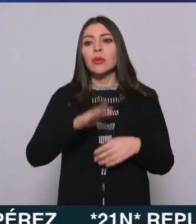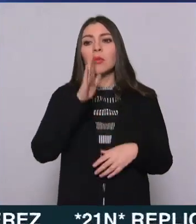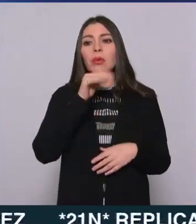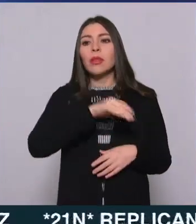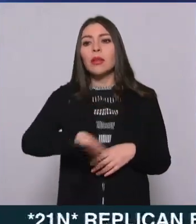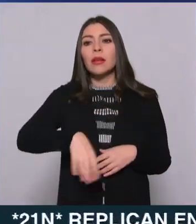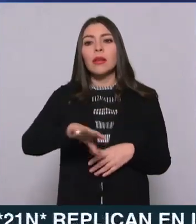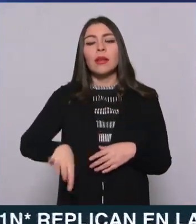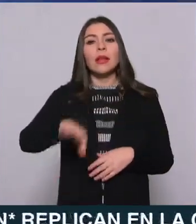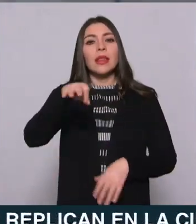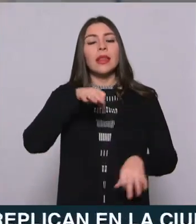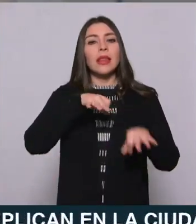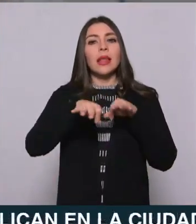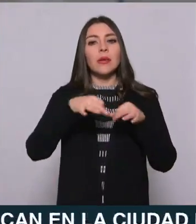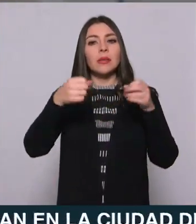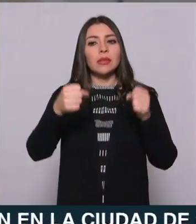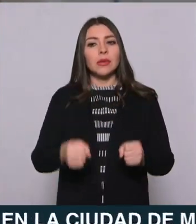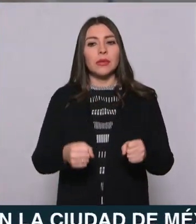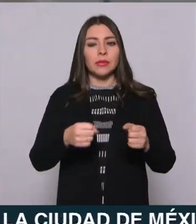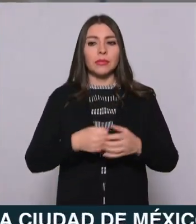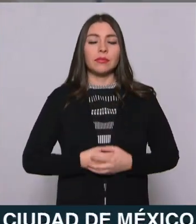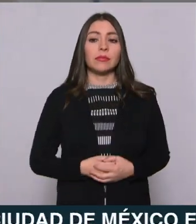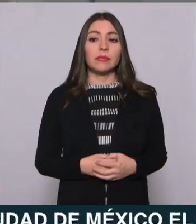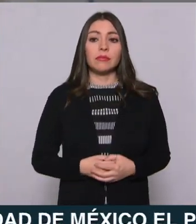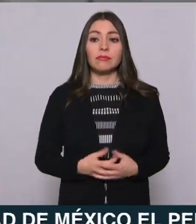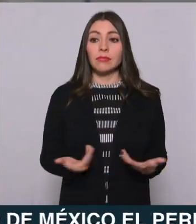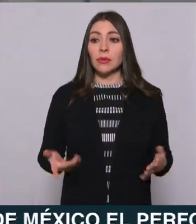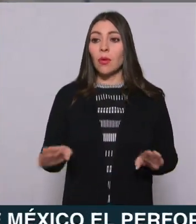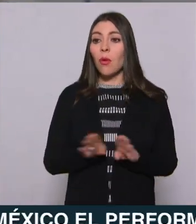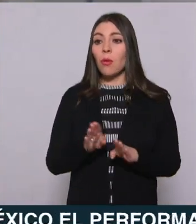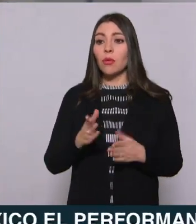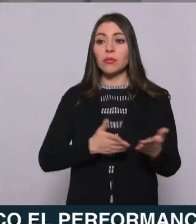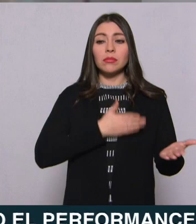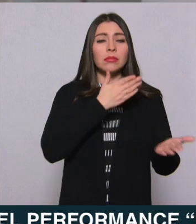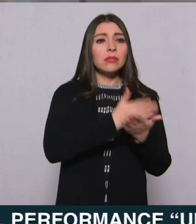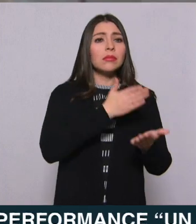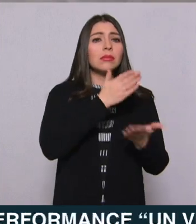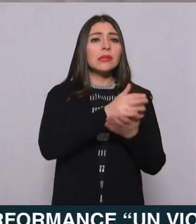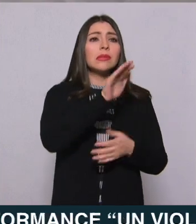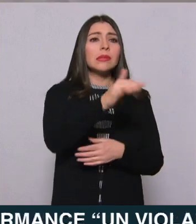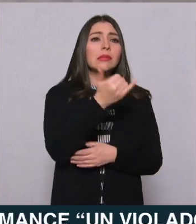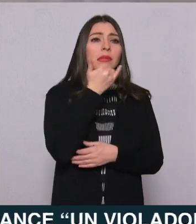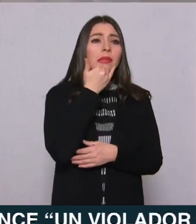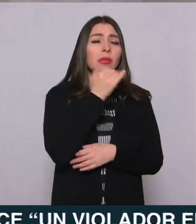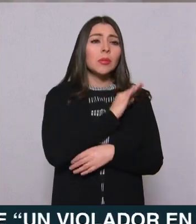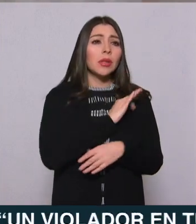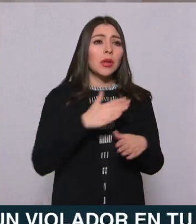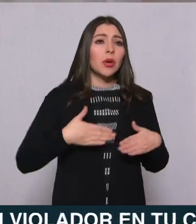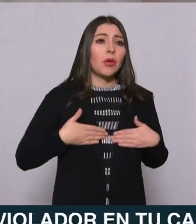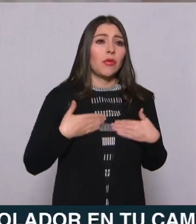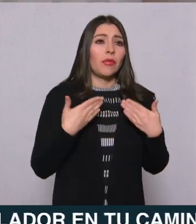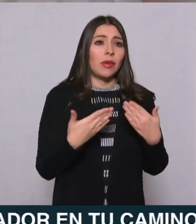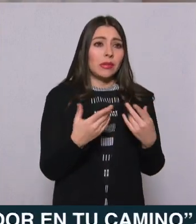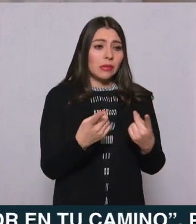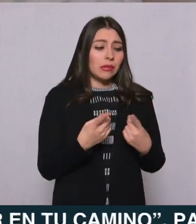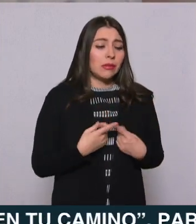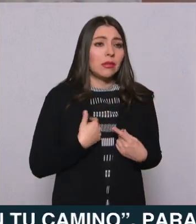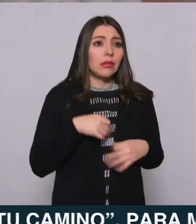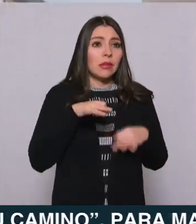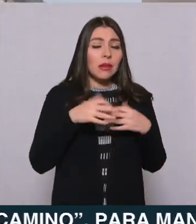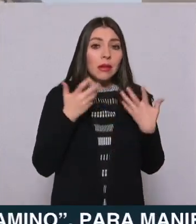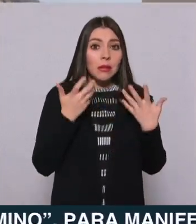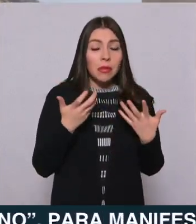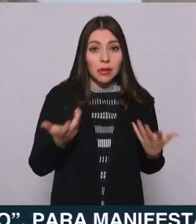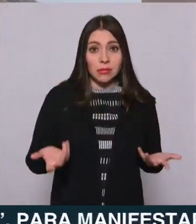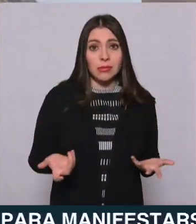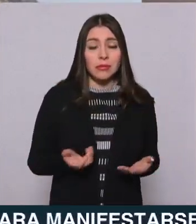estable. ¿Tienen que llegar, digamos, con un voto de confianza a tocar la puerta y decir yo quiero trabajar? Pues sí. Sí, ahora